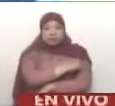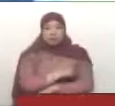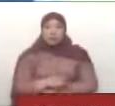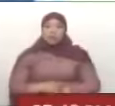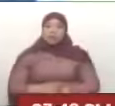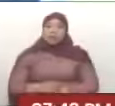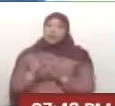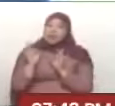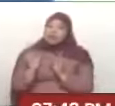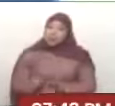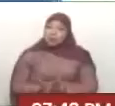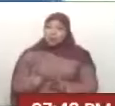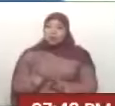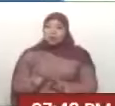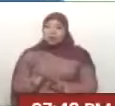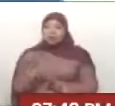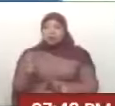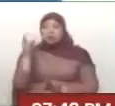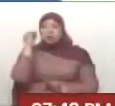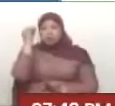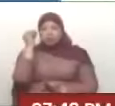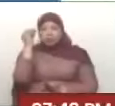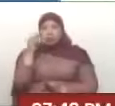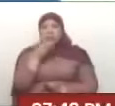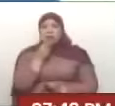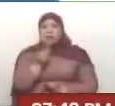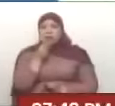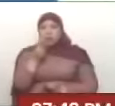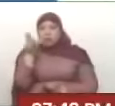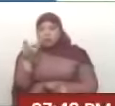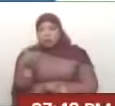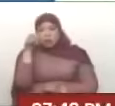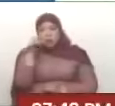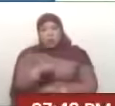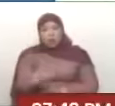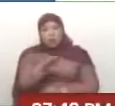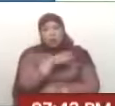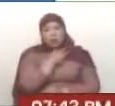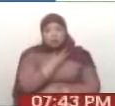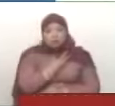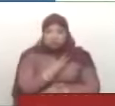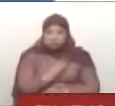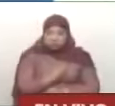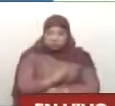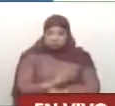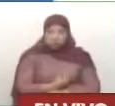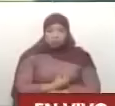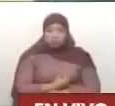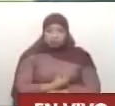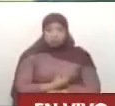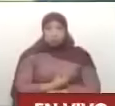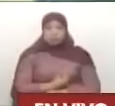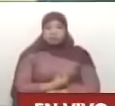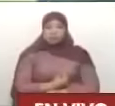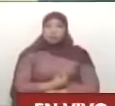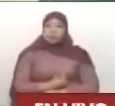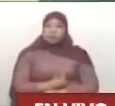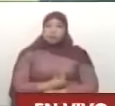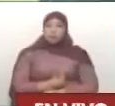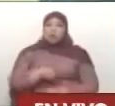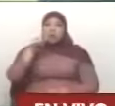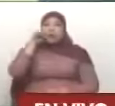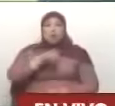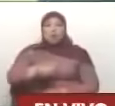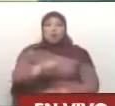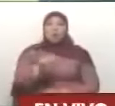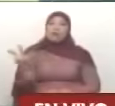creo, estoy seguro de eso, que es premeditado. Es desmoralizar espiritualmente al pueblo de musulmán. Verdad, yo tendría que decirle a los pueblos